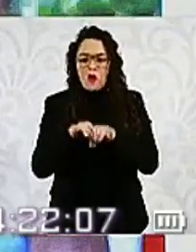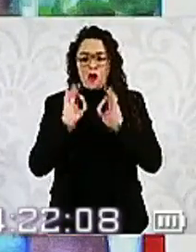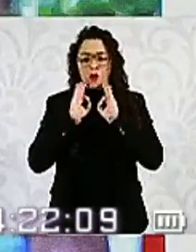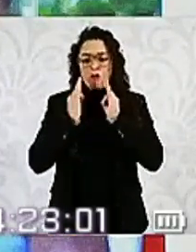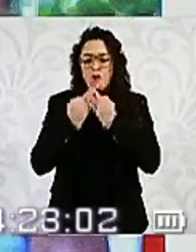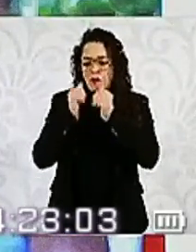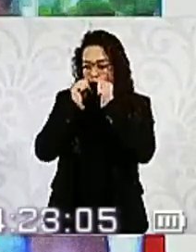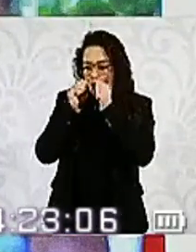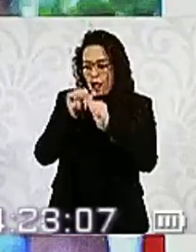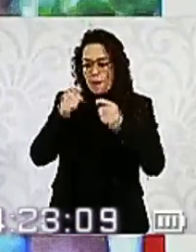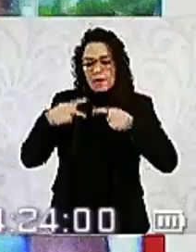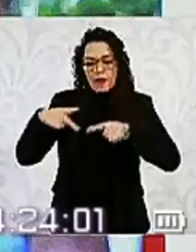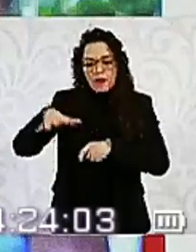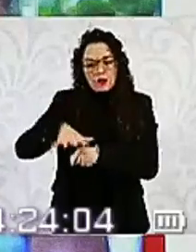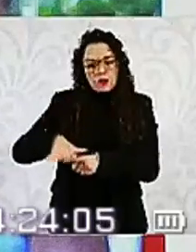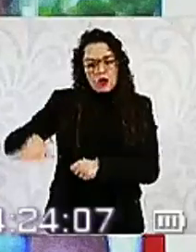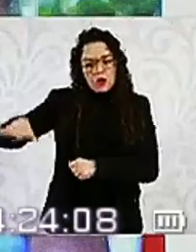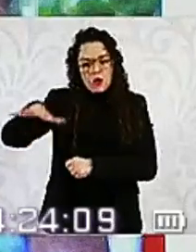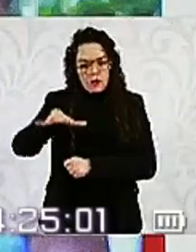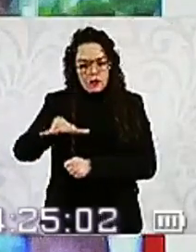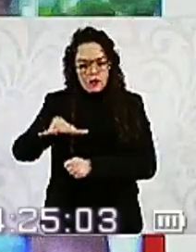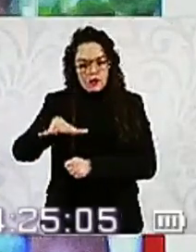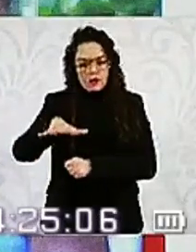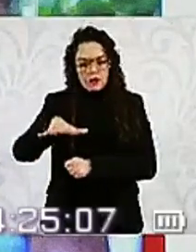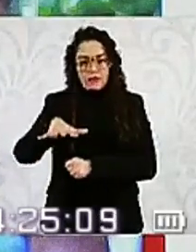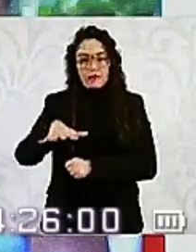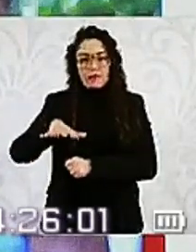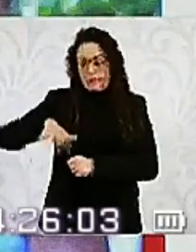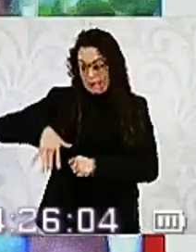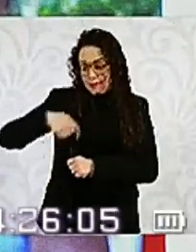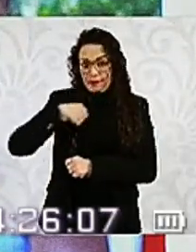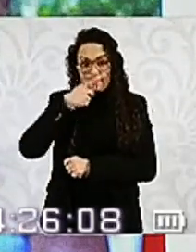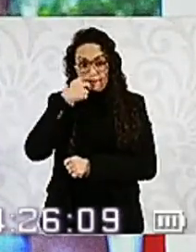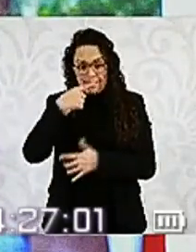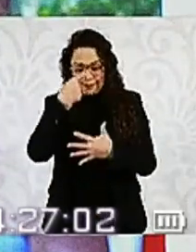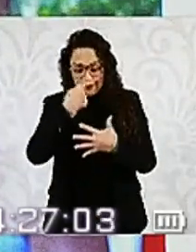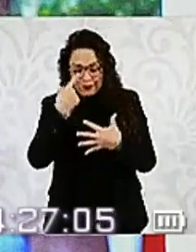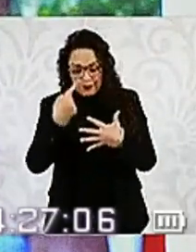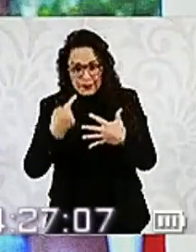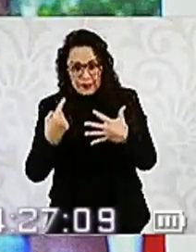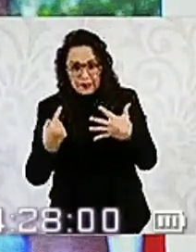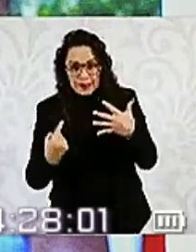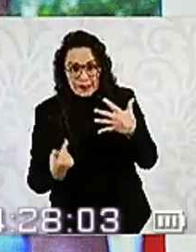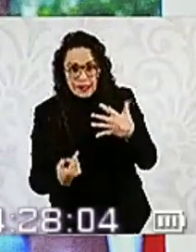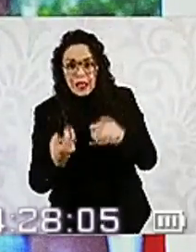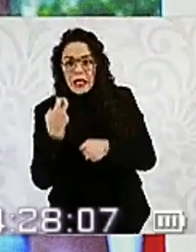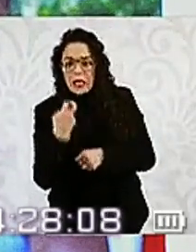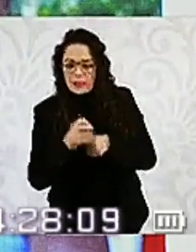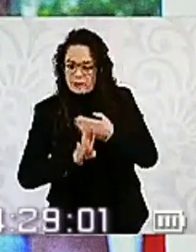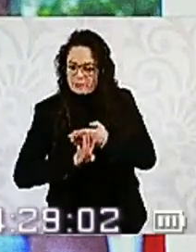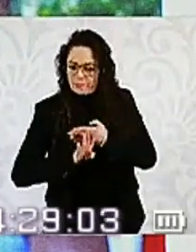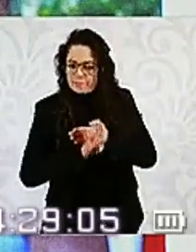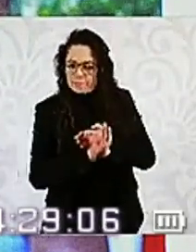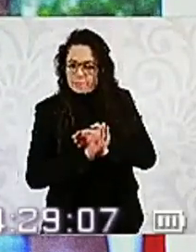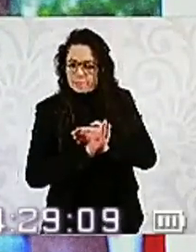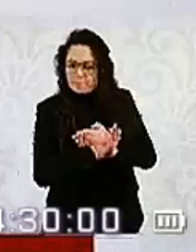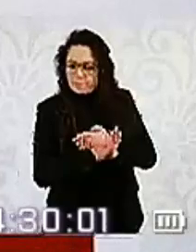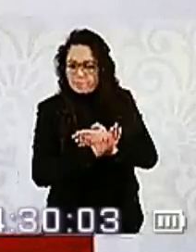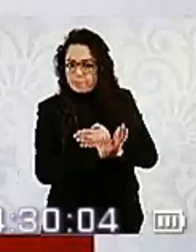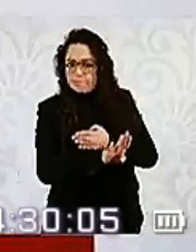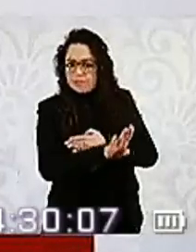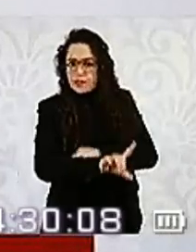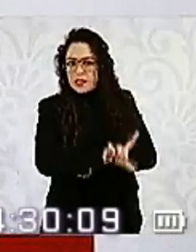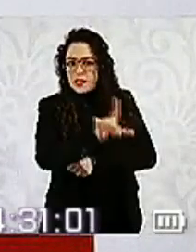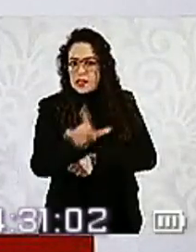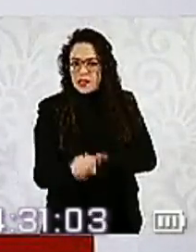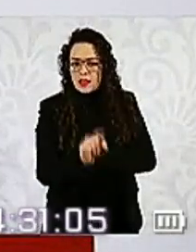las personas. Con todas estas acciones preventivas, lo que buscamos es cerrar la puerta a la corrupción, cerrársela